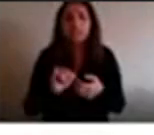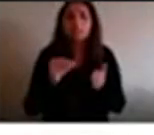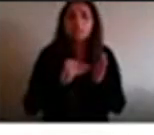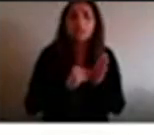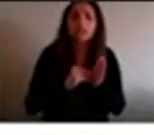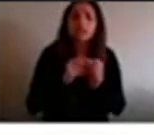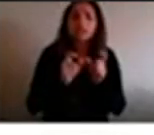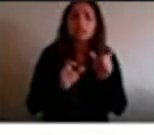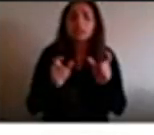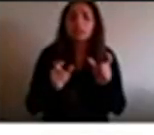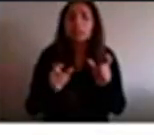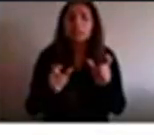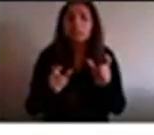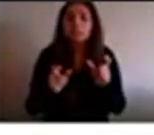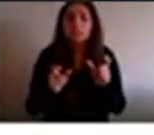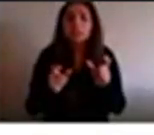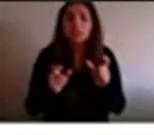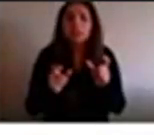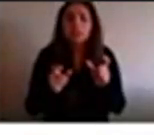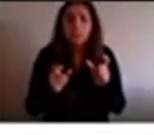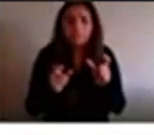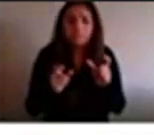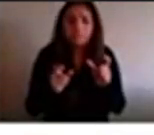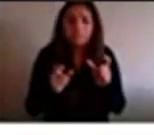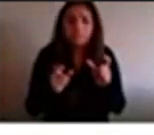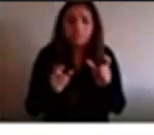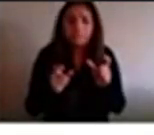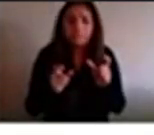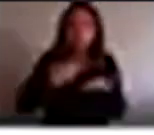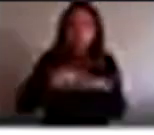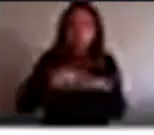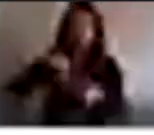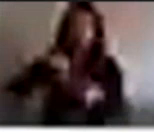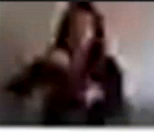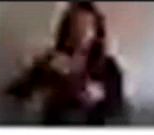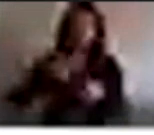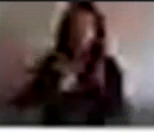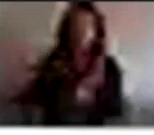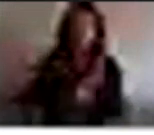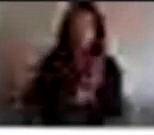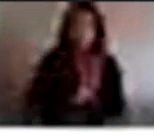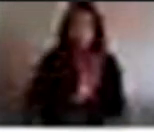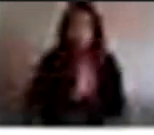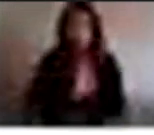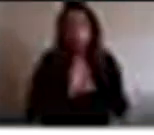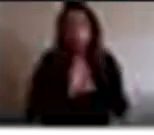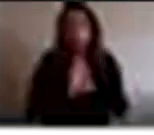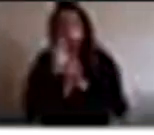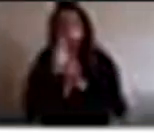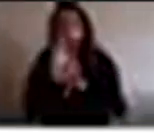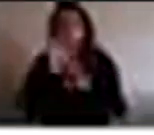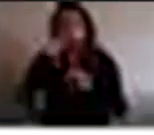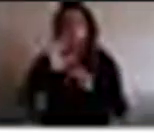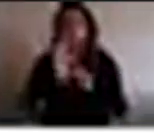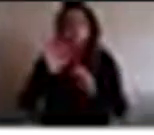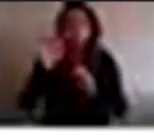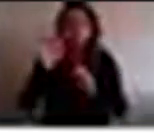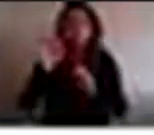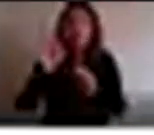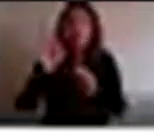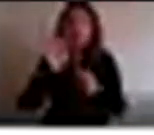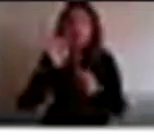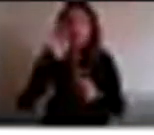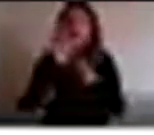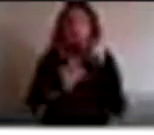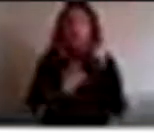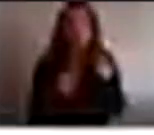4.029 certificados de empleadores que tienen vinculadas personas con discapacidad. Ese es el impacto que ha venido generando,